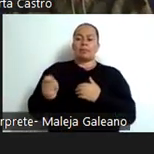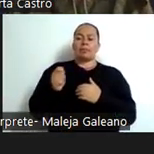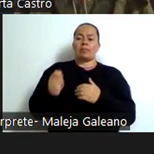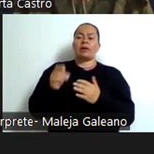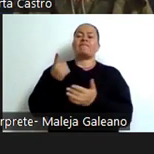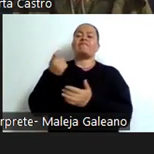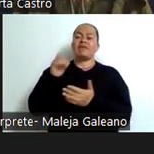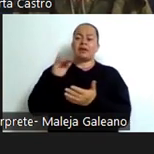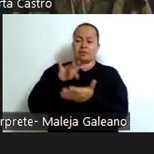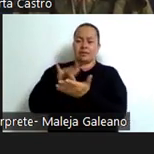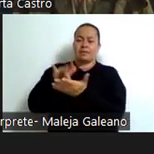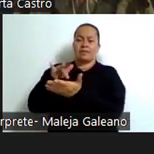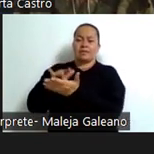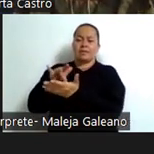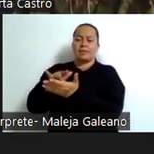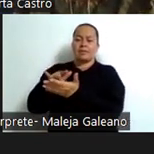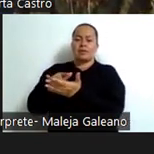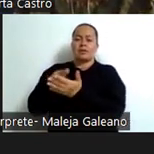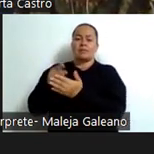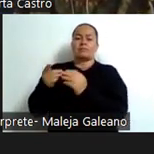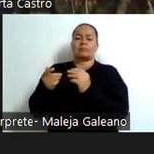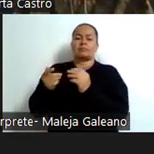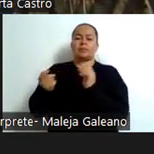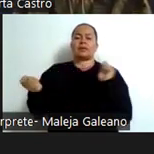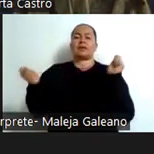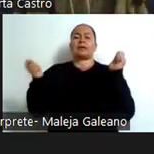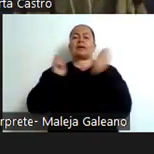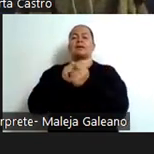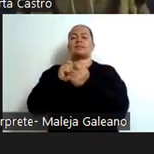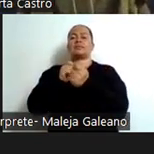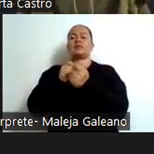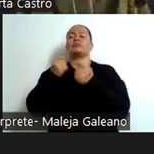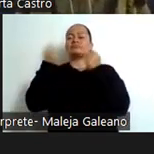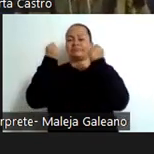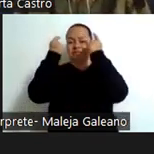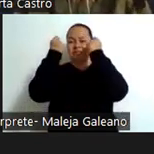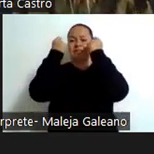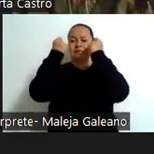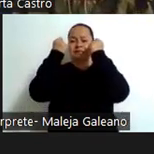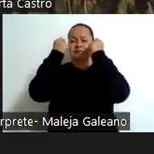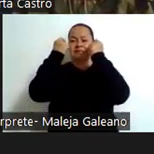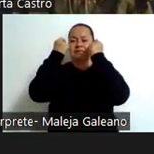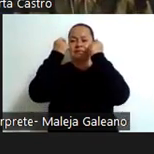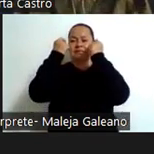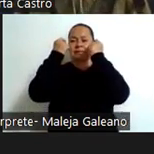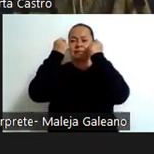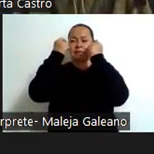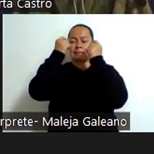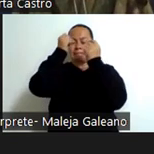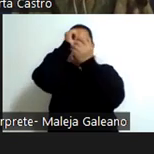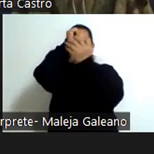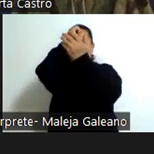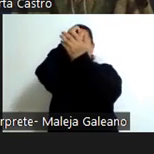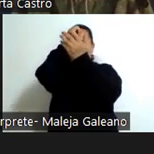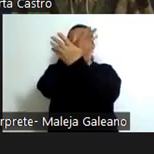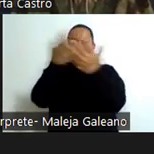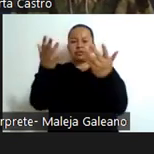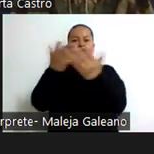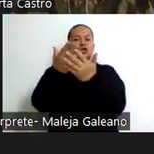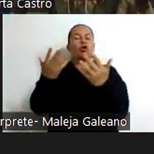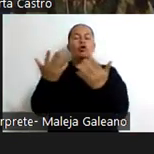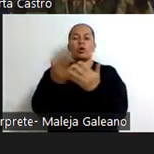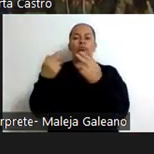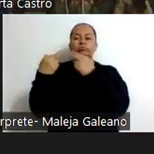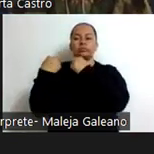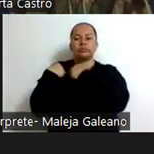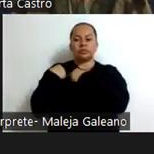de eh transformar este entendimiento del paradigma familista sobre el cuidado y de la responsabilidad